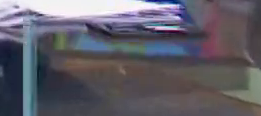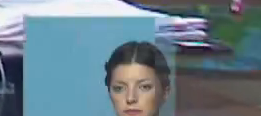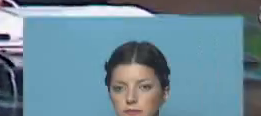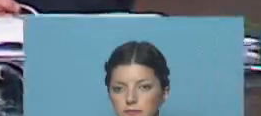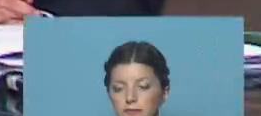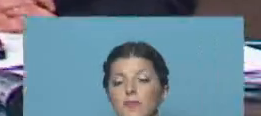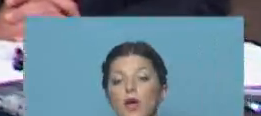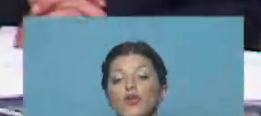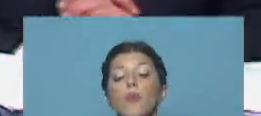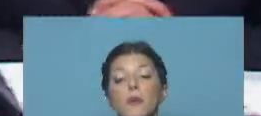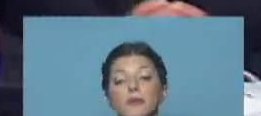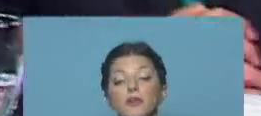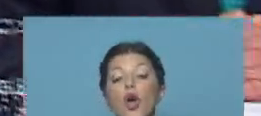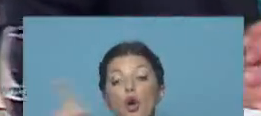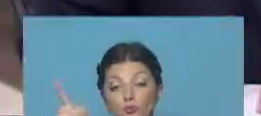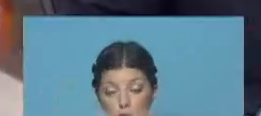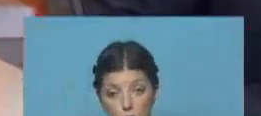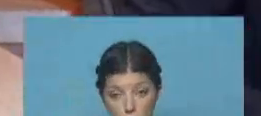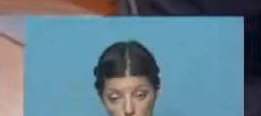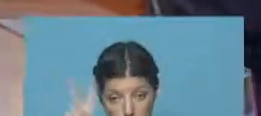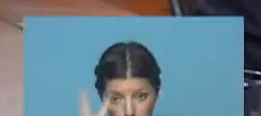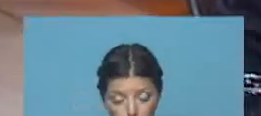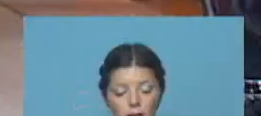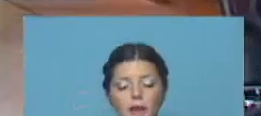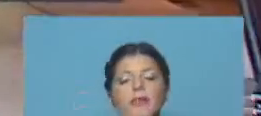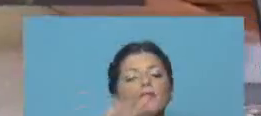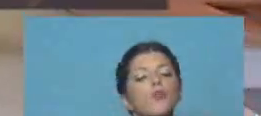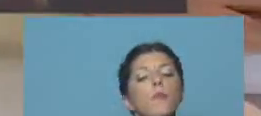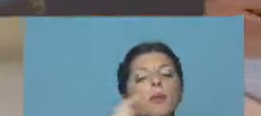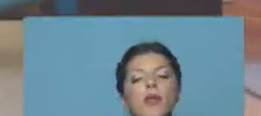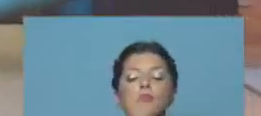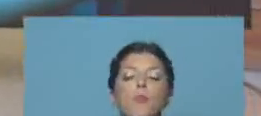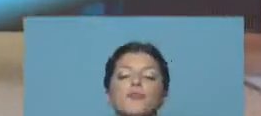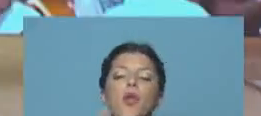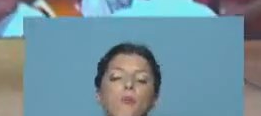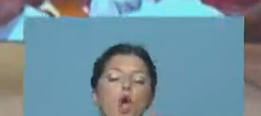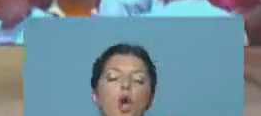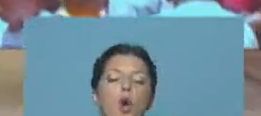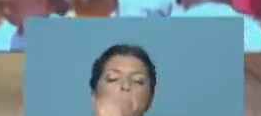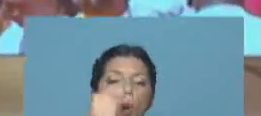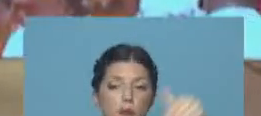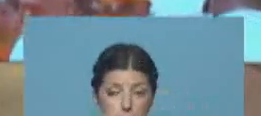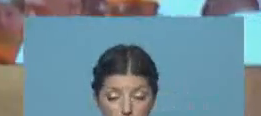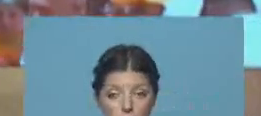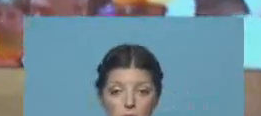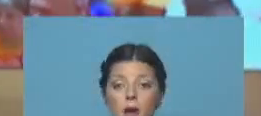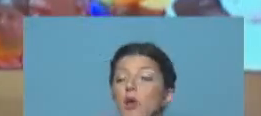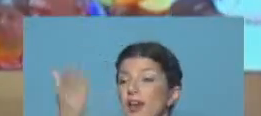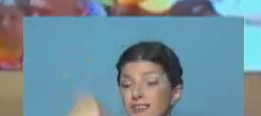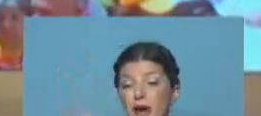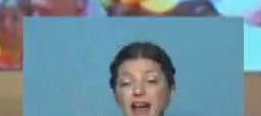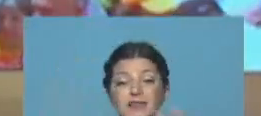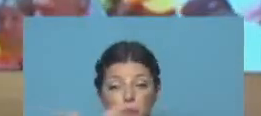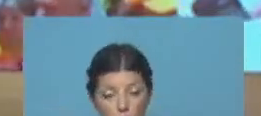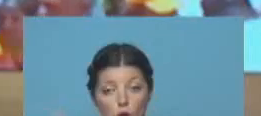La oposición venezolana convocó para mañana a un plebiscito simbólico, un simulacro de plebiscito en contra de lo que va a ser el llamado a la Asamblea